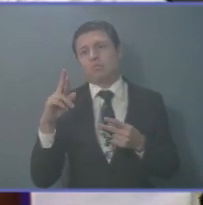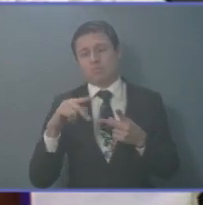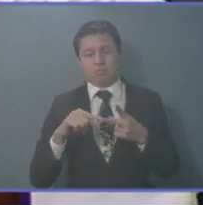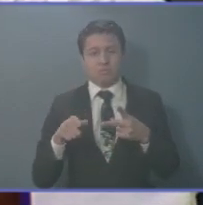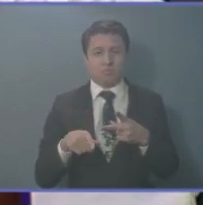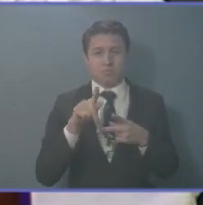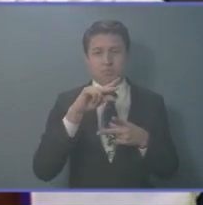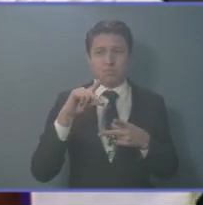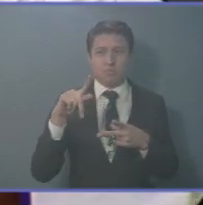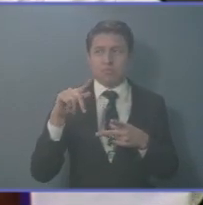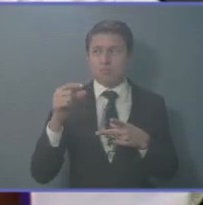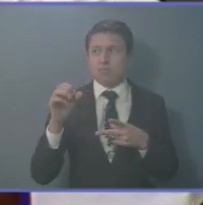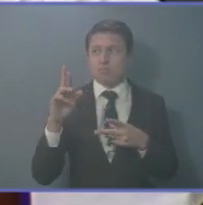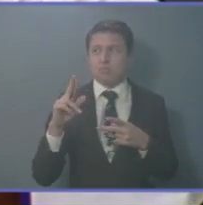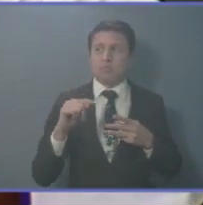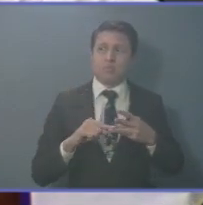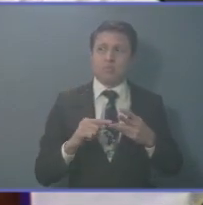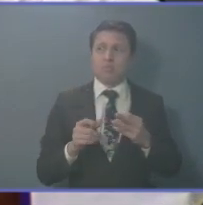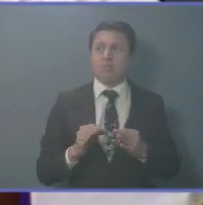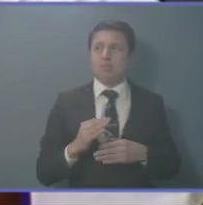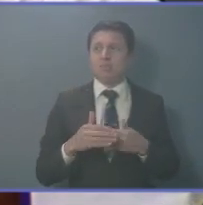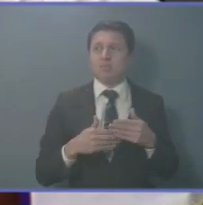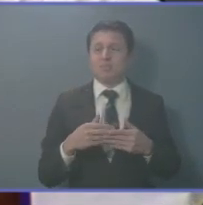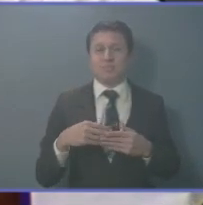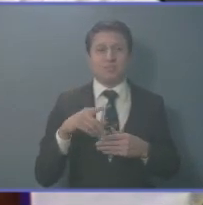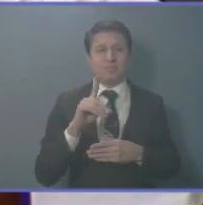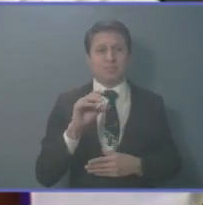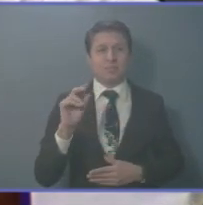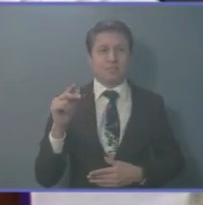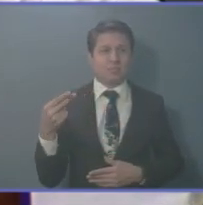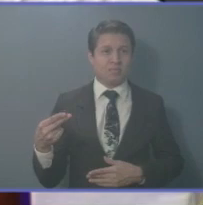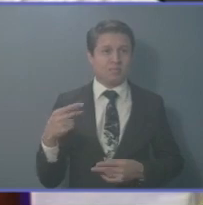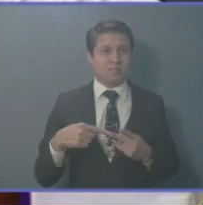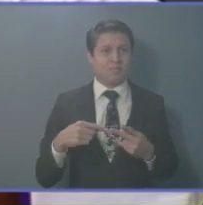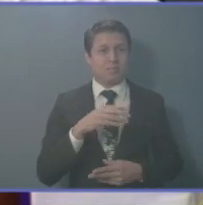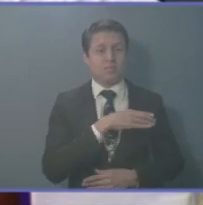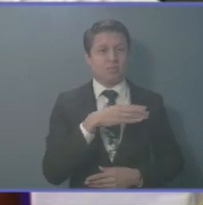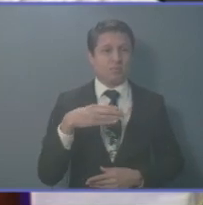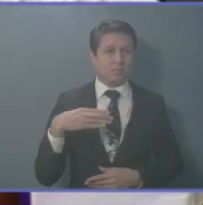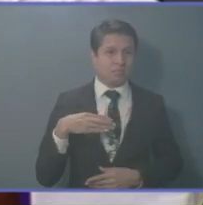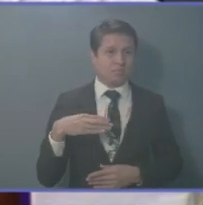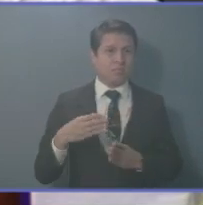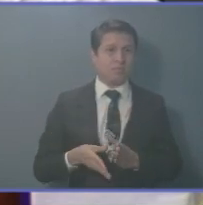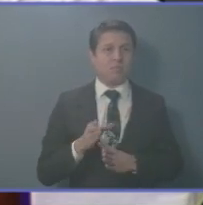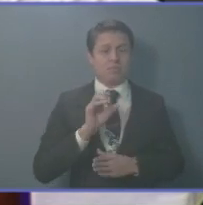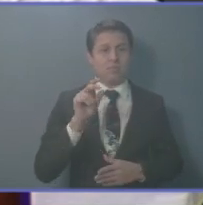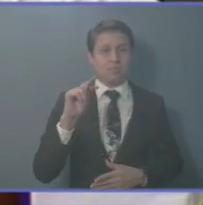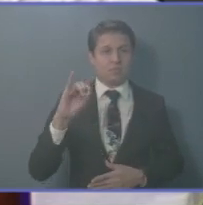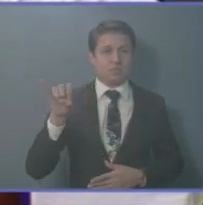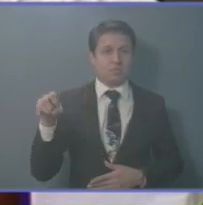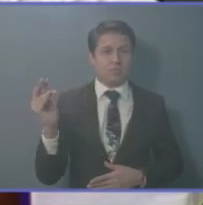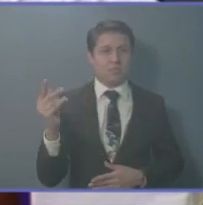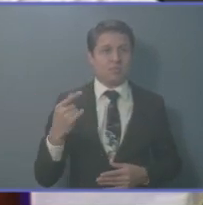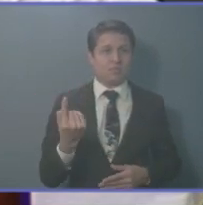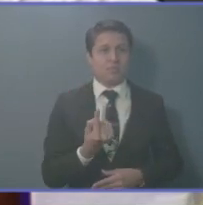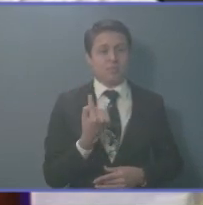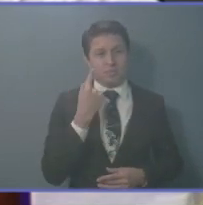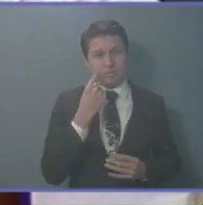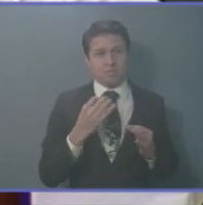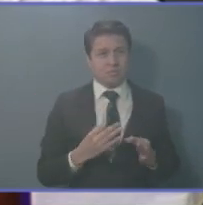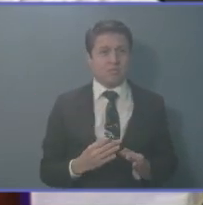Procuraduría General de la República, Procuraduría por la Defensa de los Derechos Humanos y el Consejo Nacional de la Judicatura, de las personas con